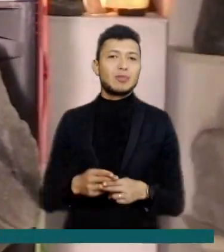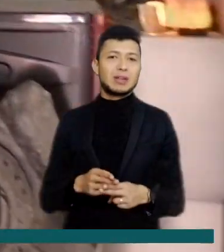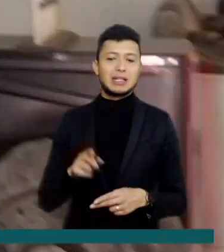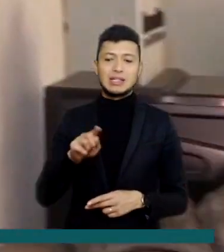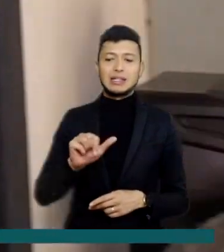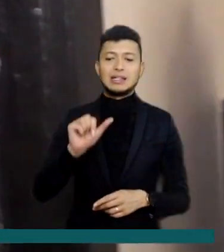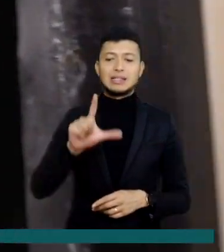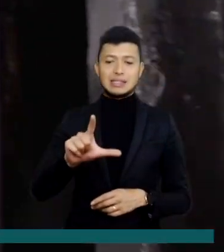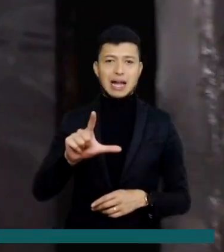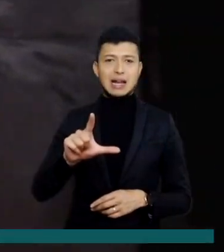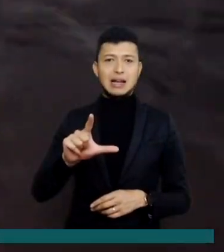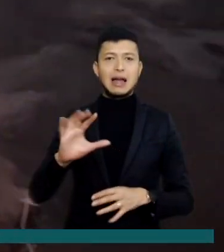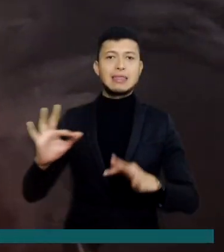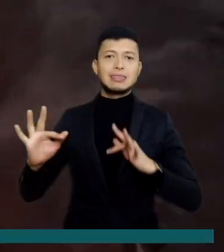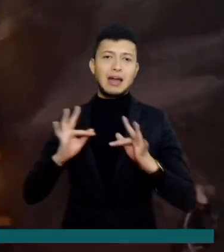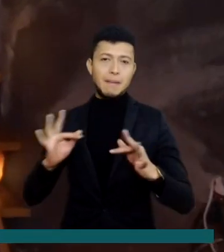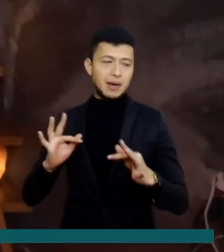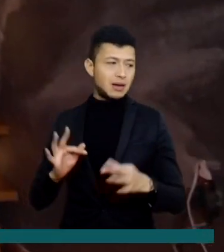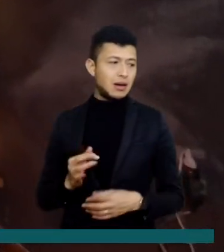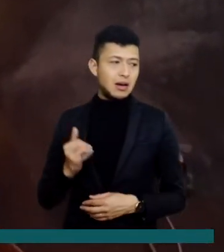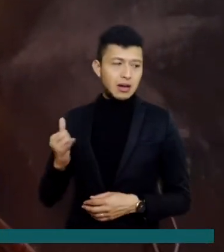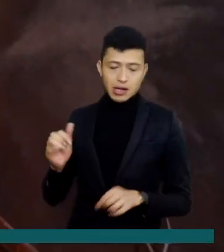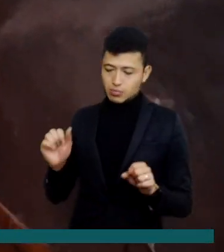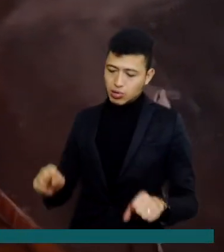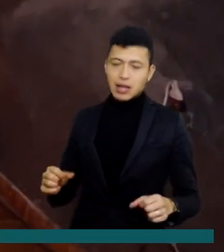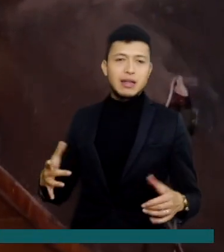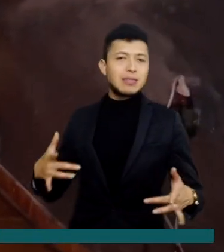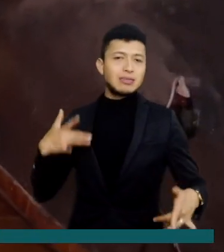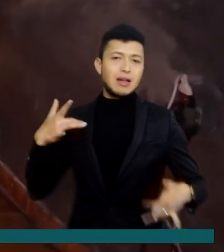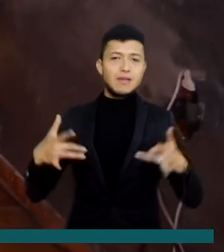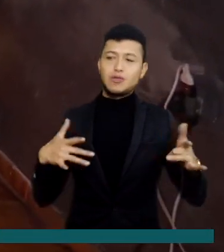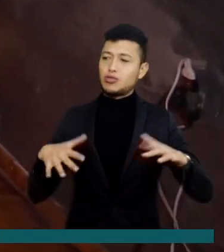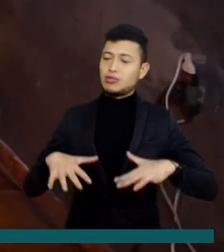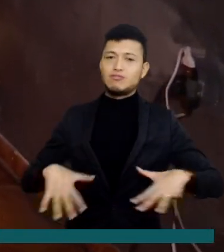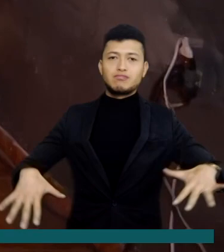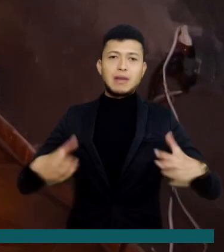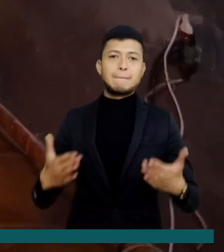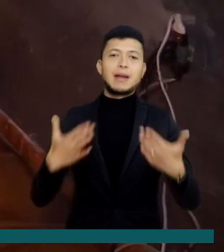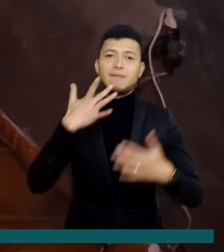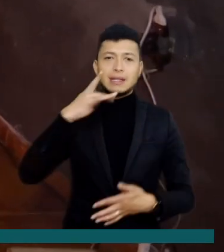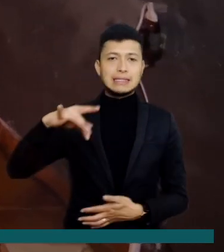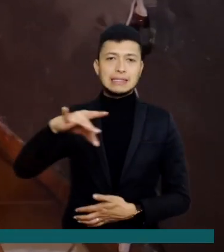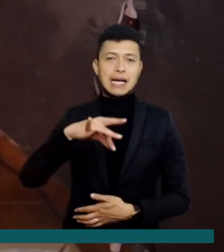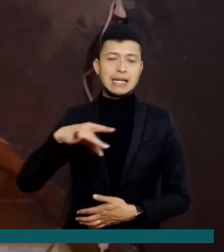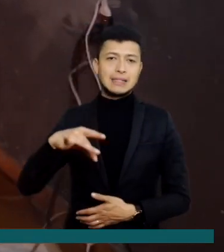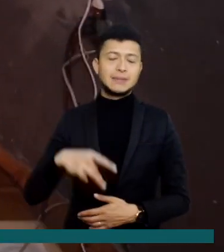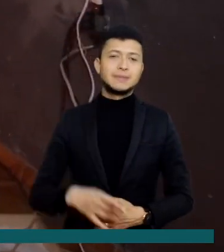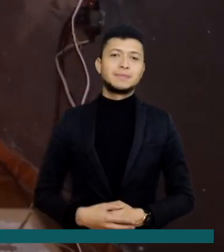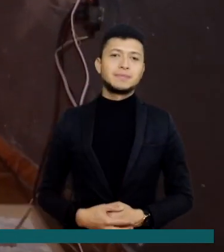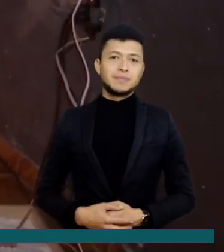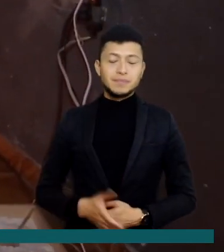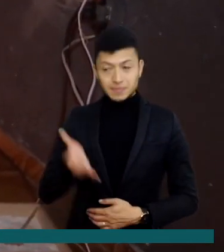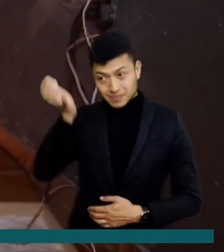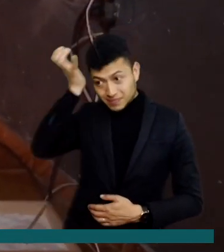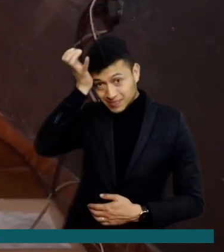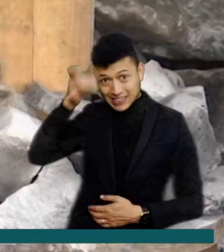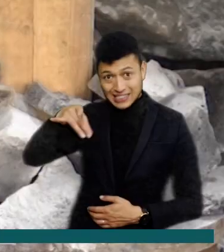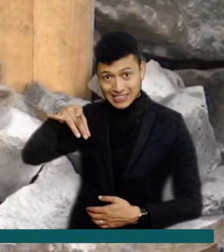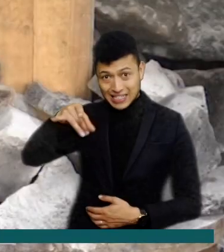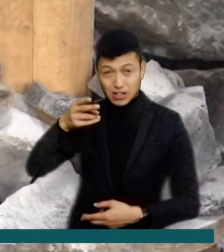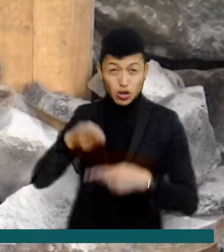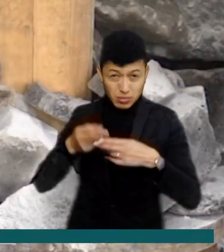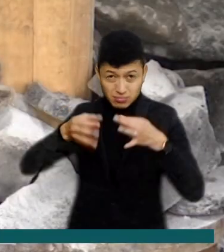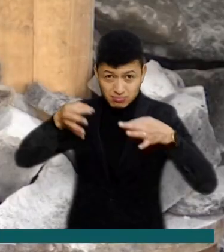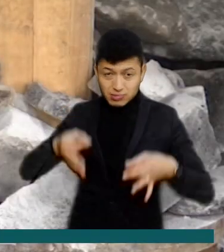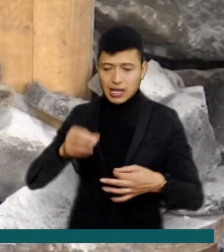se llama sal de terapia. Aquí pueden disfrutar todos los beneficios de la sal. La roca salina, el